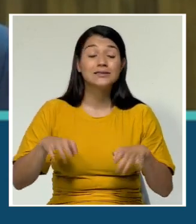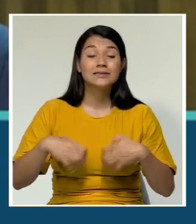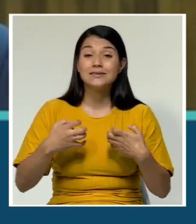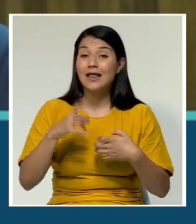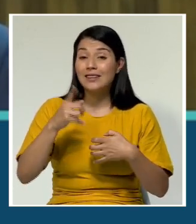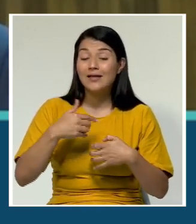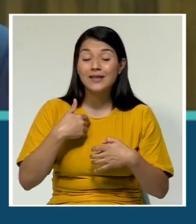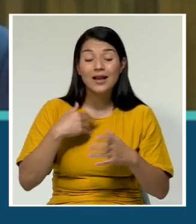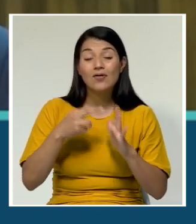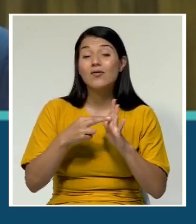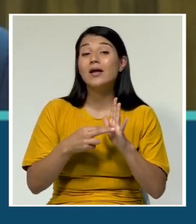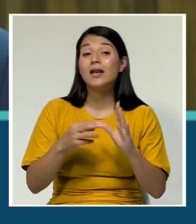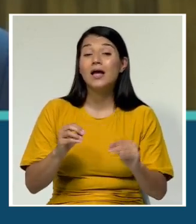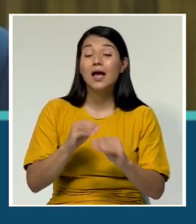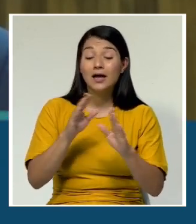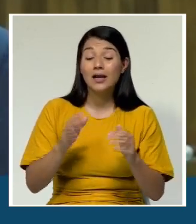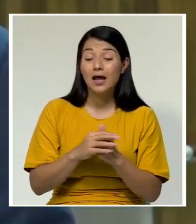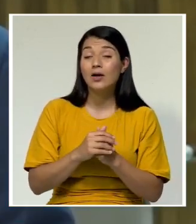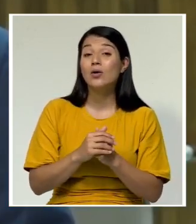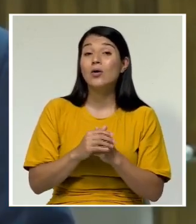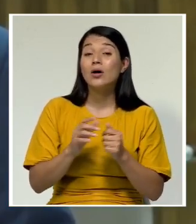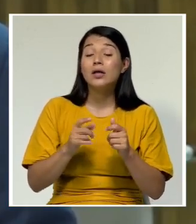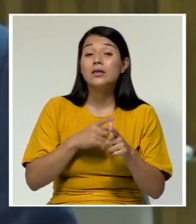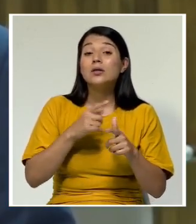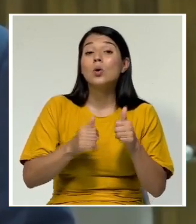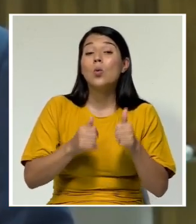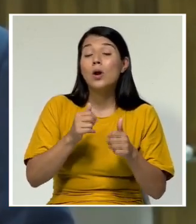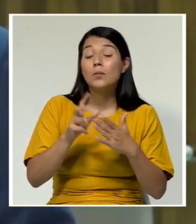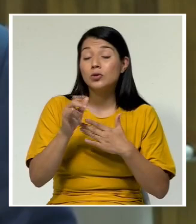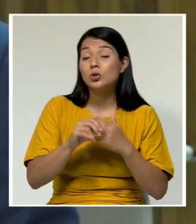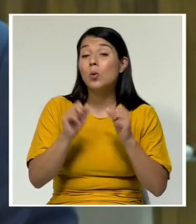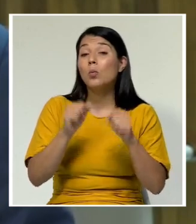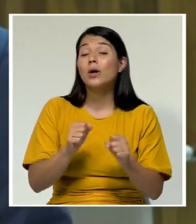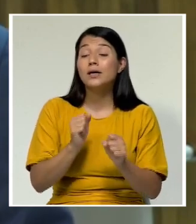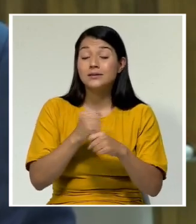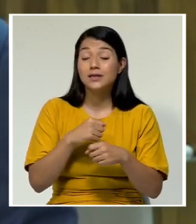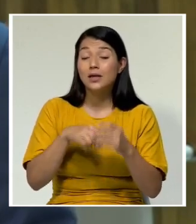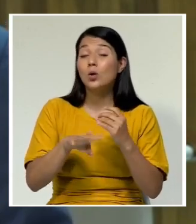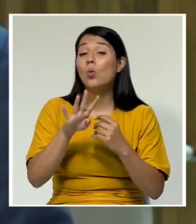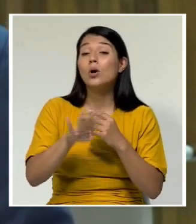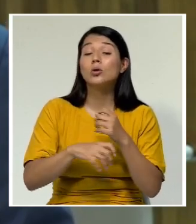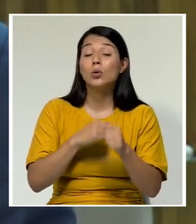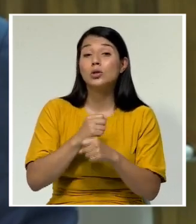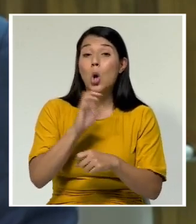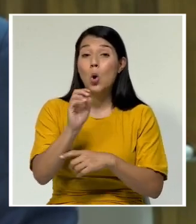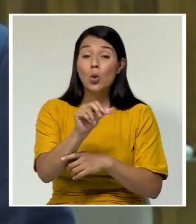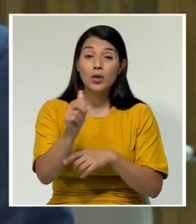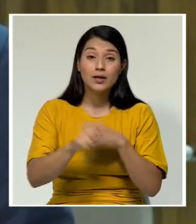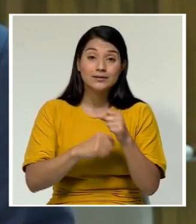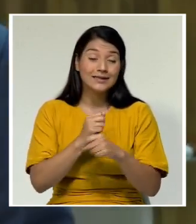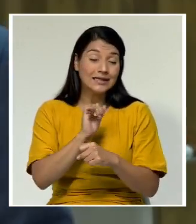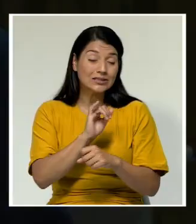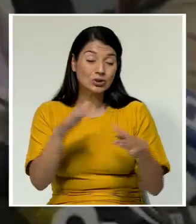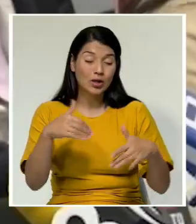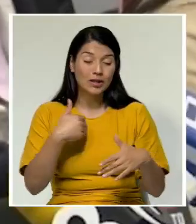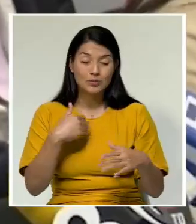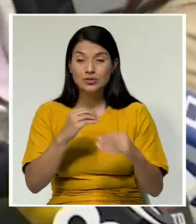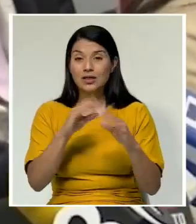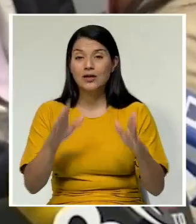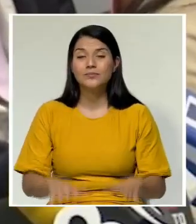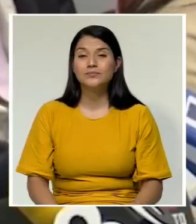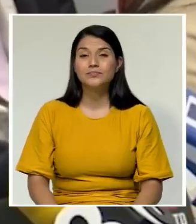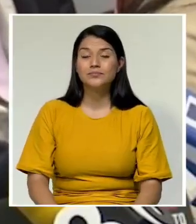San Pedro, ampliación a 4 carriles de ruta 35 por el tramo Muelle Tablillas, intersección de la Costanera y ampliación de la